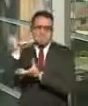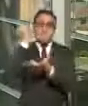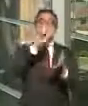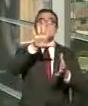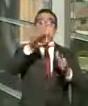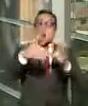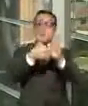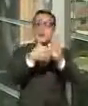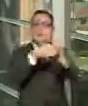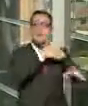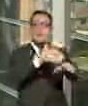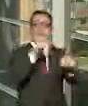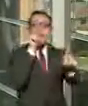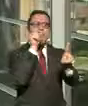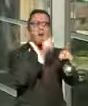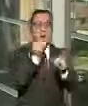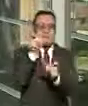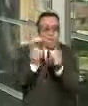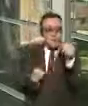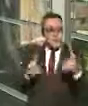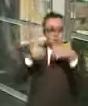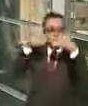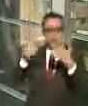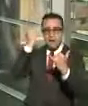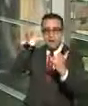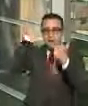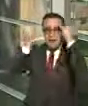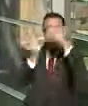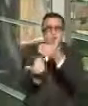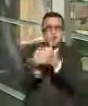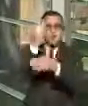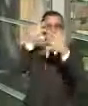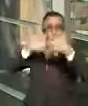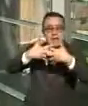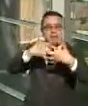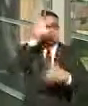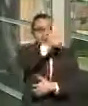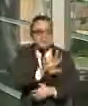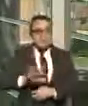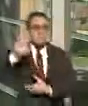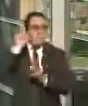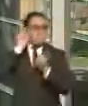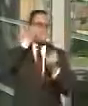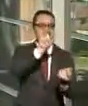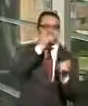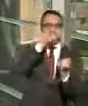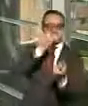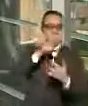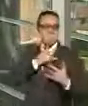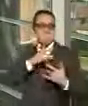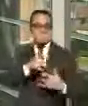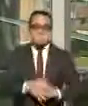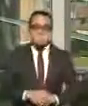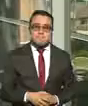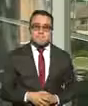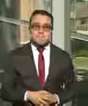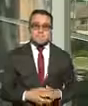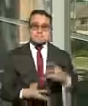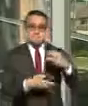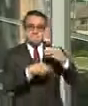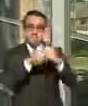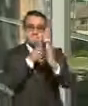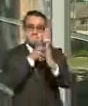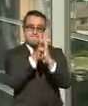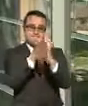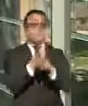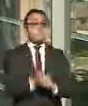para financiar emprendimientos de esta población en todo el territorio. Aprovecho esta oportunidad para enviar un saludo a los